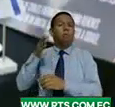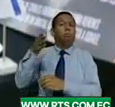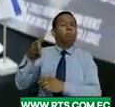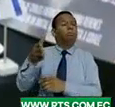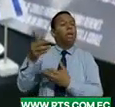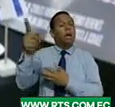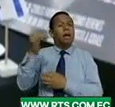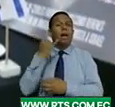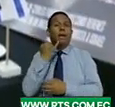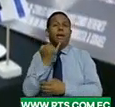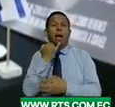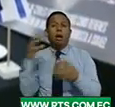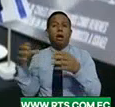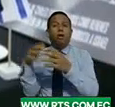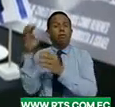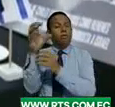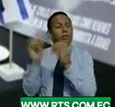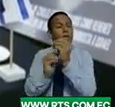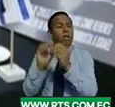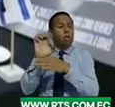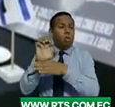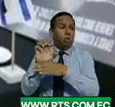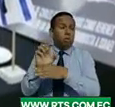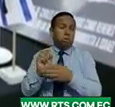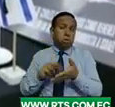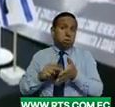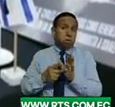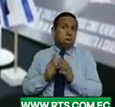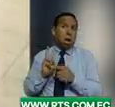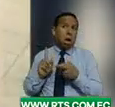Israel, es decir, tendría hasta el 4 de enero para cumplir con su